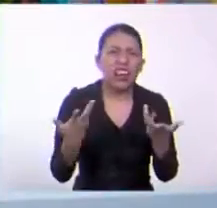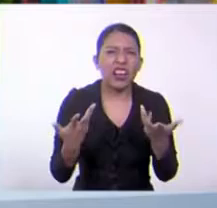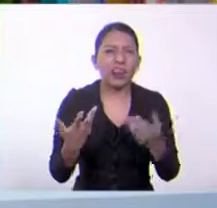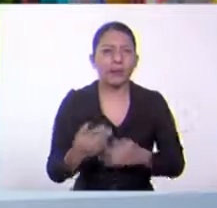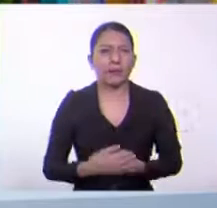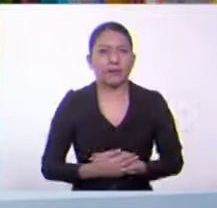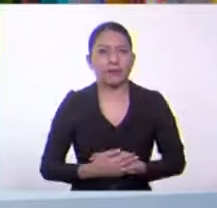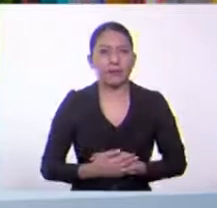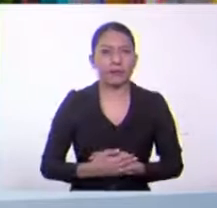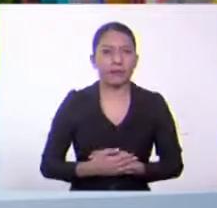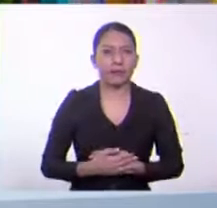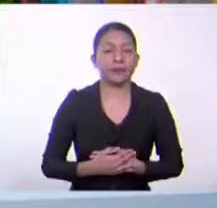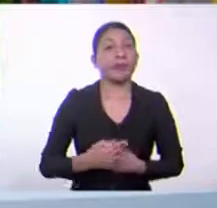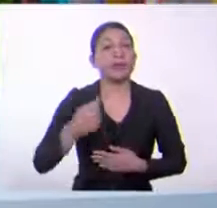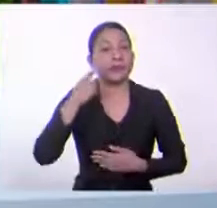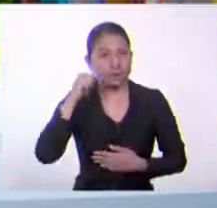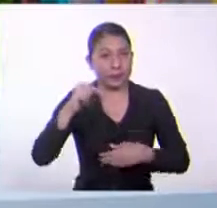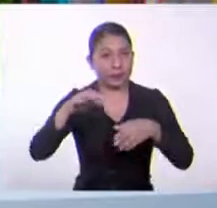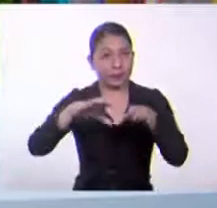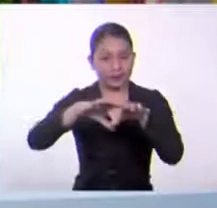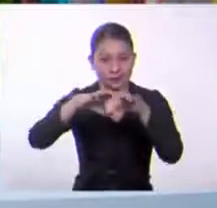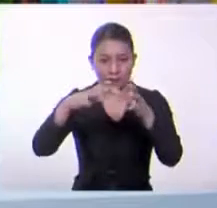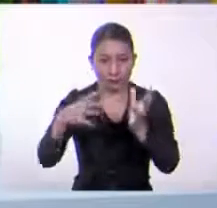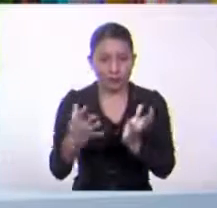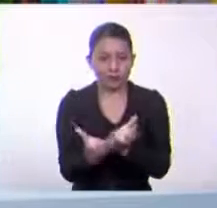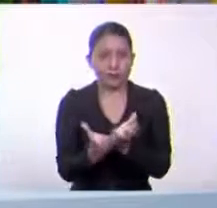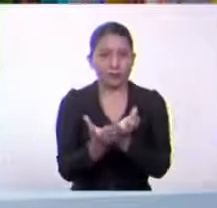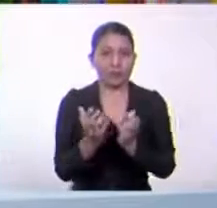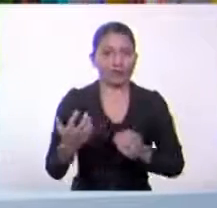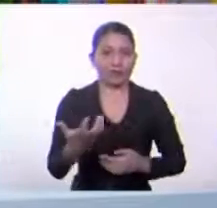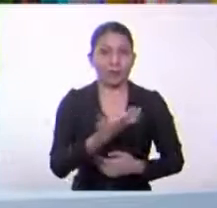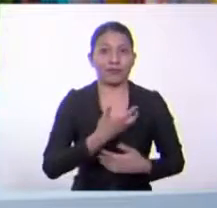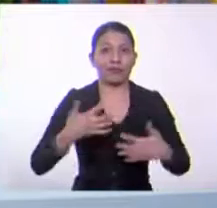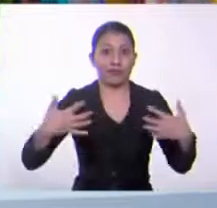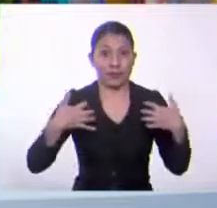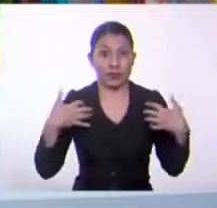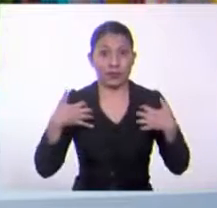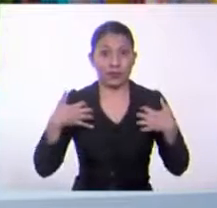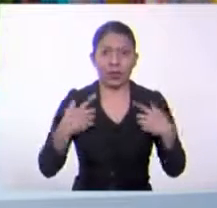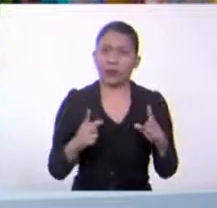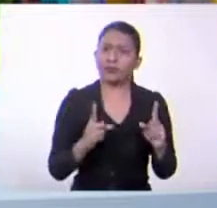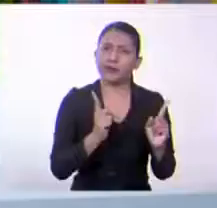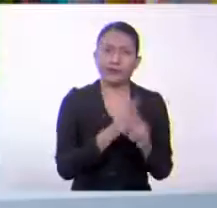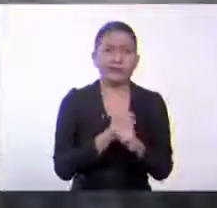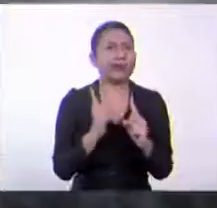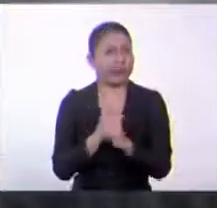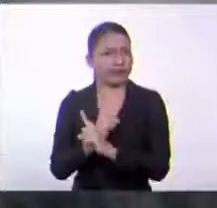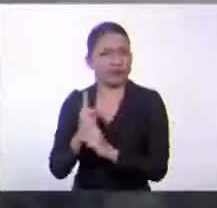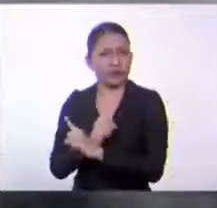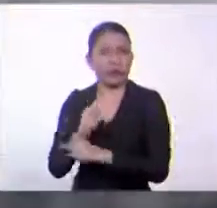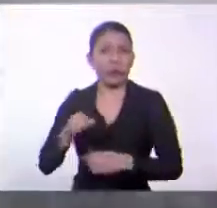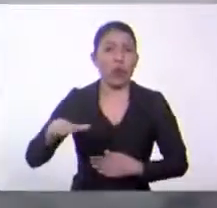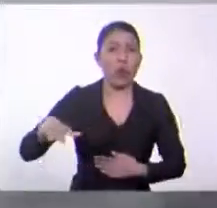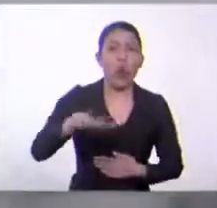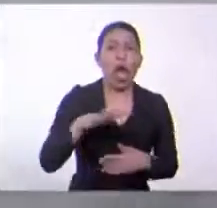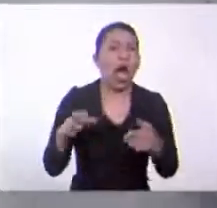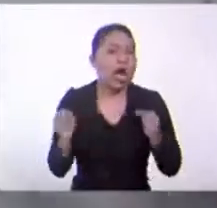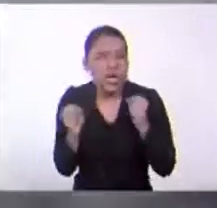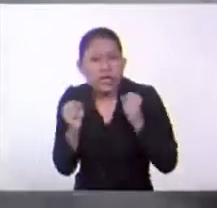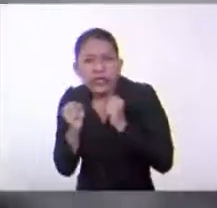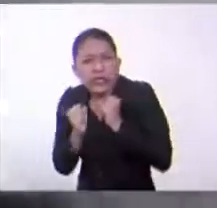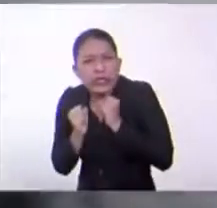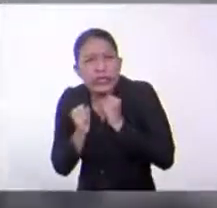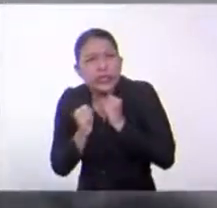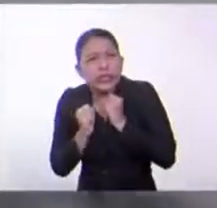Las condiciones del planeta en donde vivimos son muy cambiantes. Hay lugares con frío,